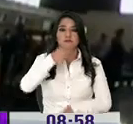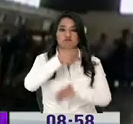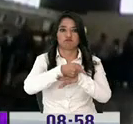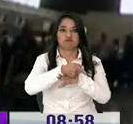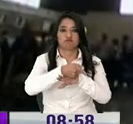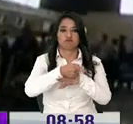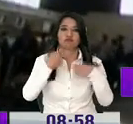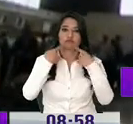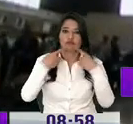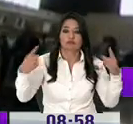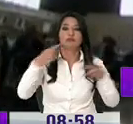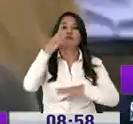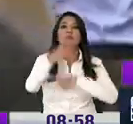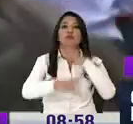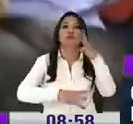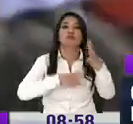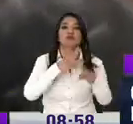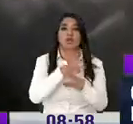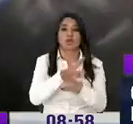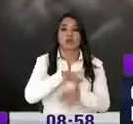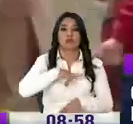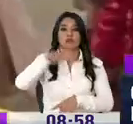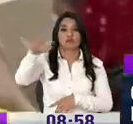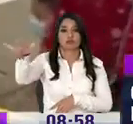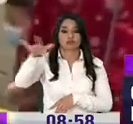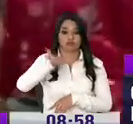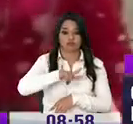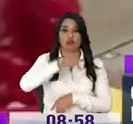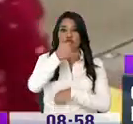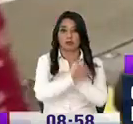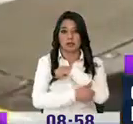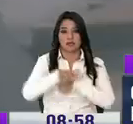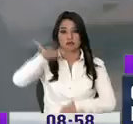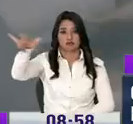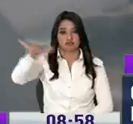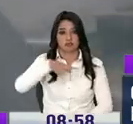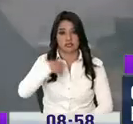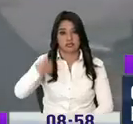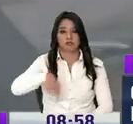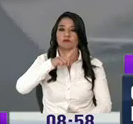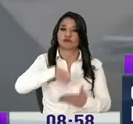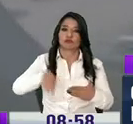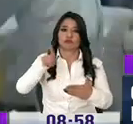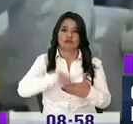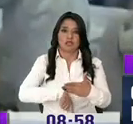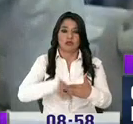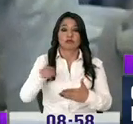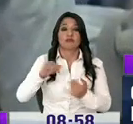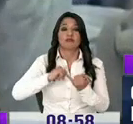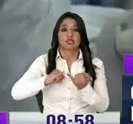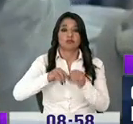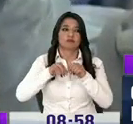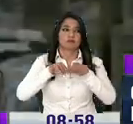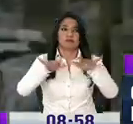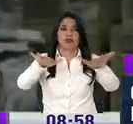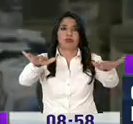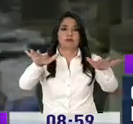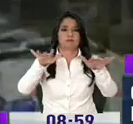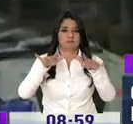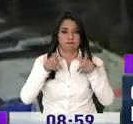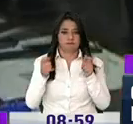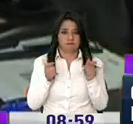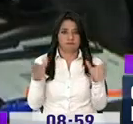quien comunicó a nivel mundial prohibir los viajes a ese país asiático a fin de evitar que el coronavirus se siga